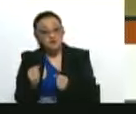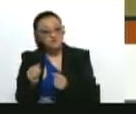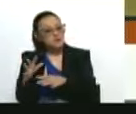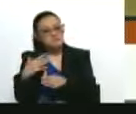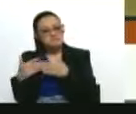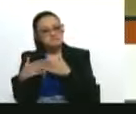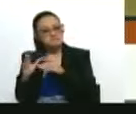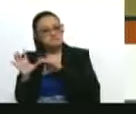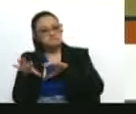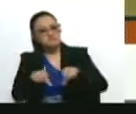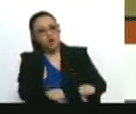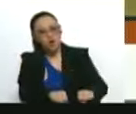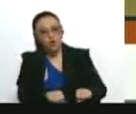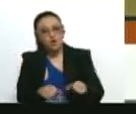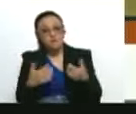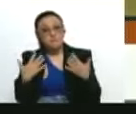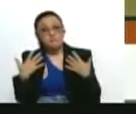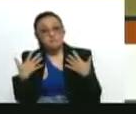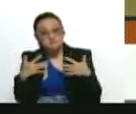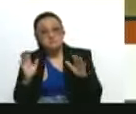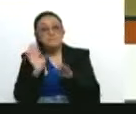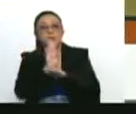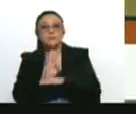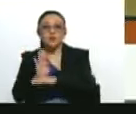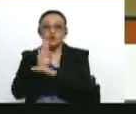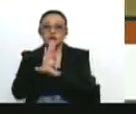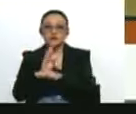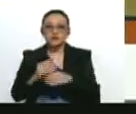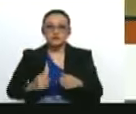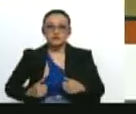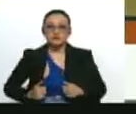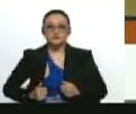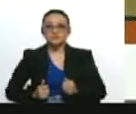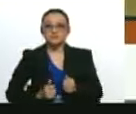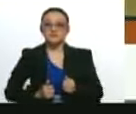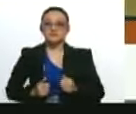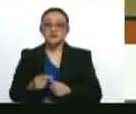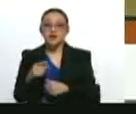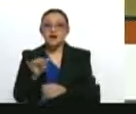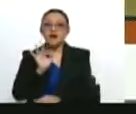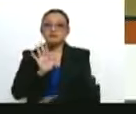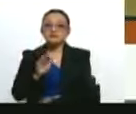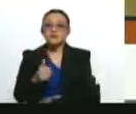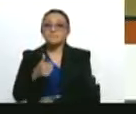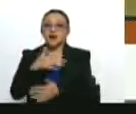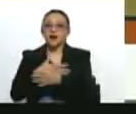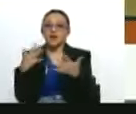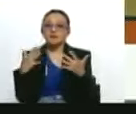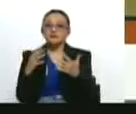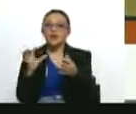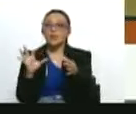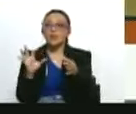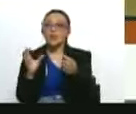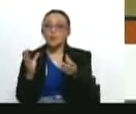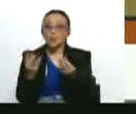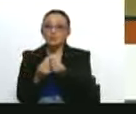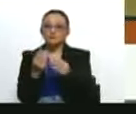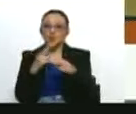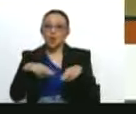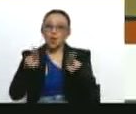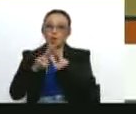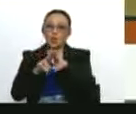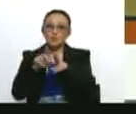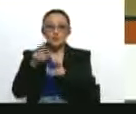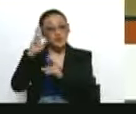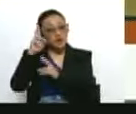invada, supuestamente para proteger. O sea, es el TIAR, pero más grande, con la ONU. Él